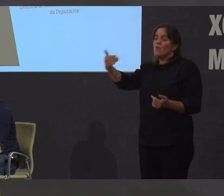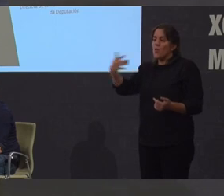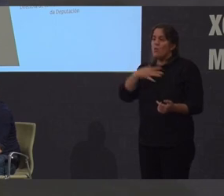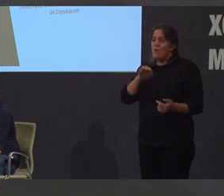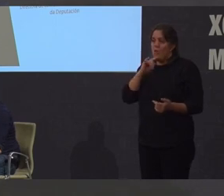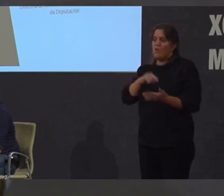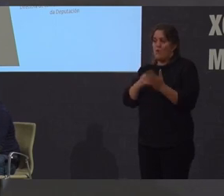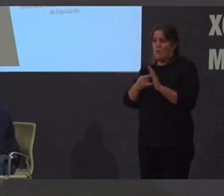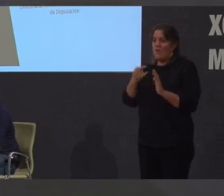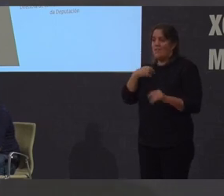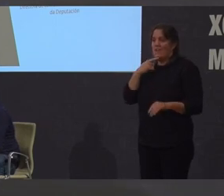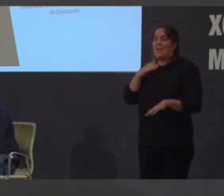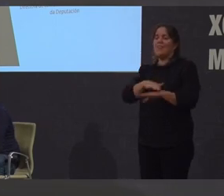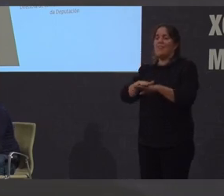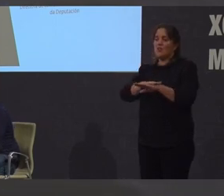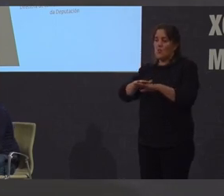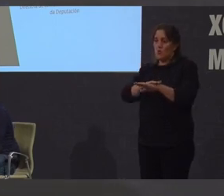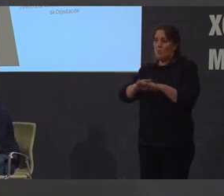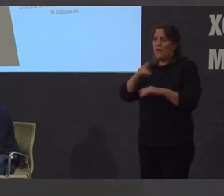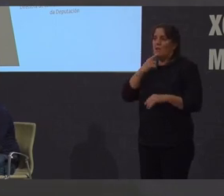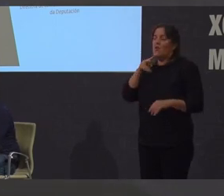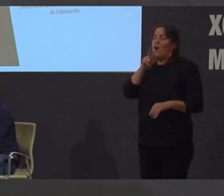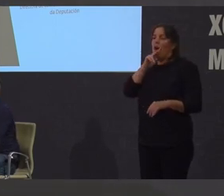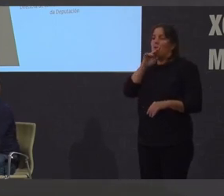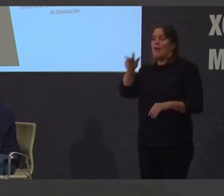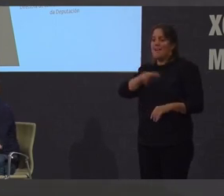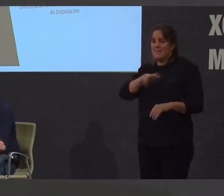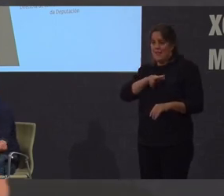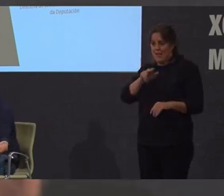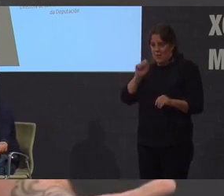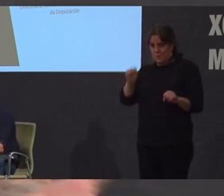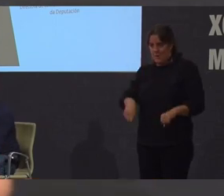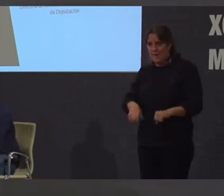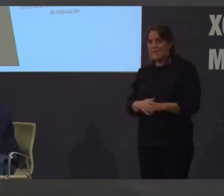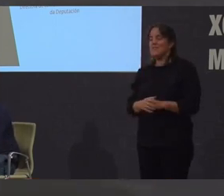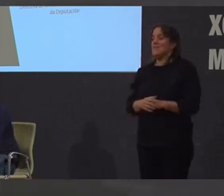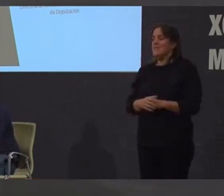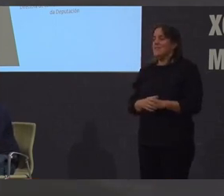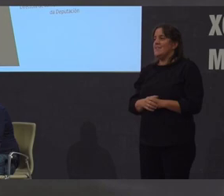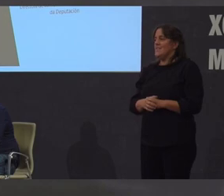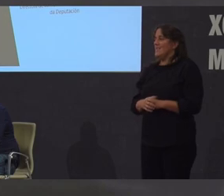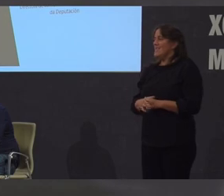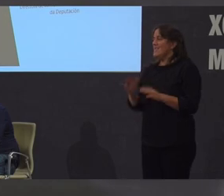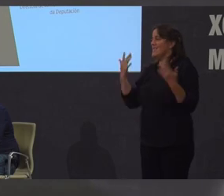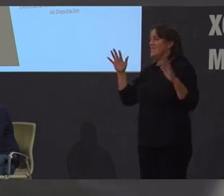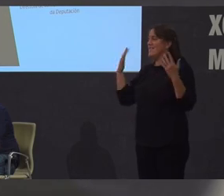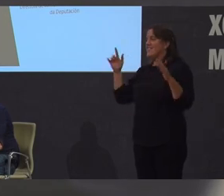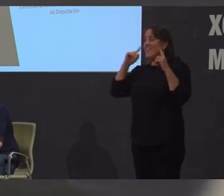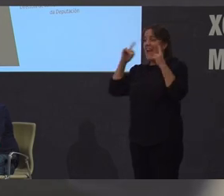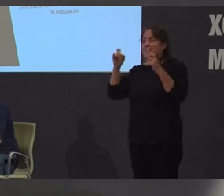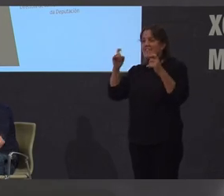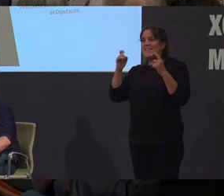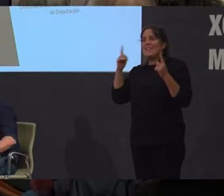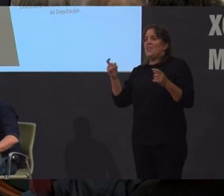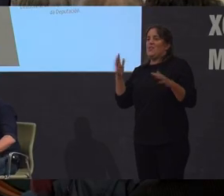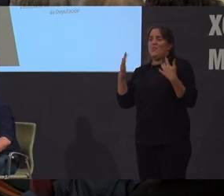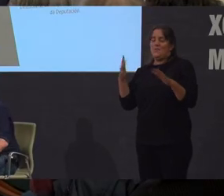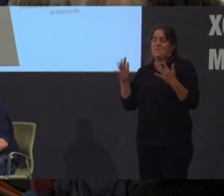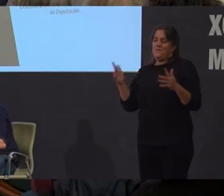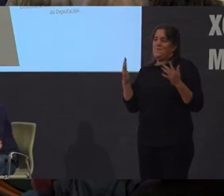así que prego disculpas per falar en castelán e despois deste intento lamentable por hablar en su idioma